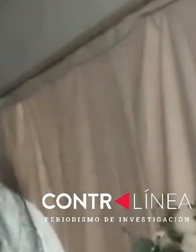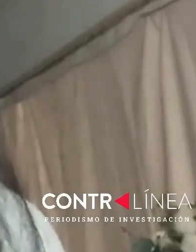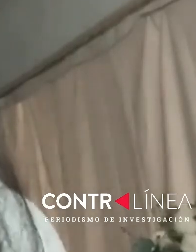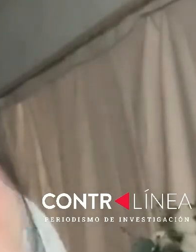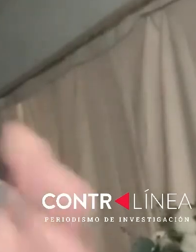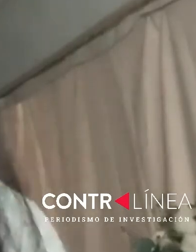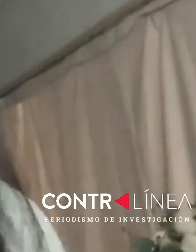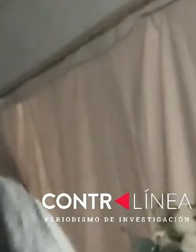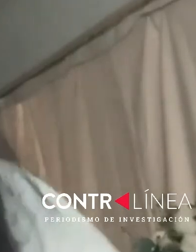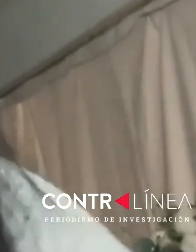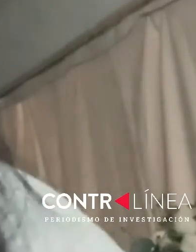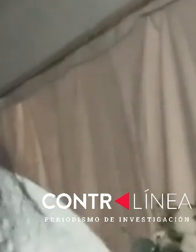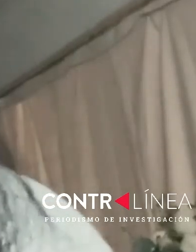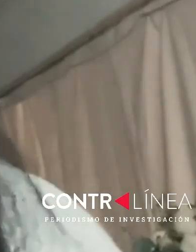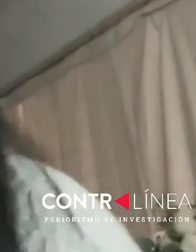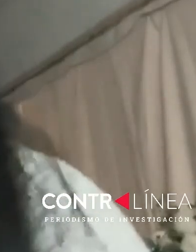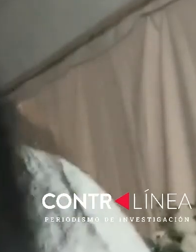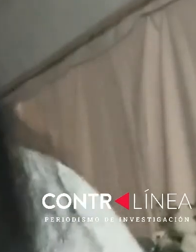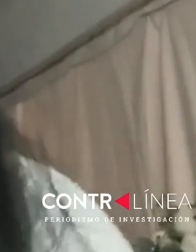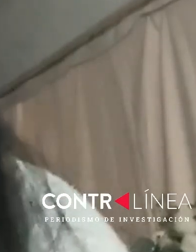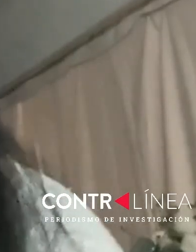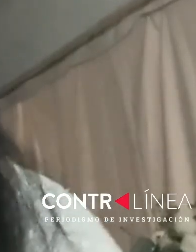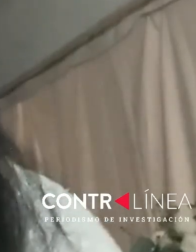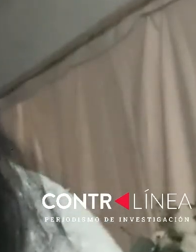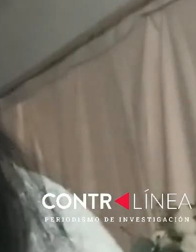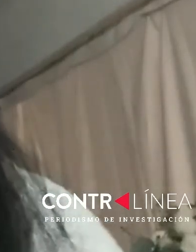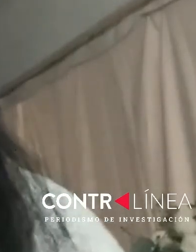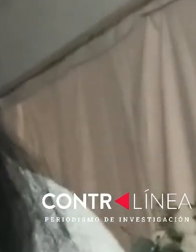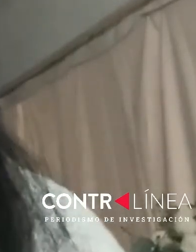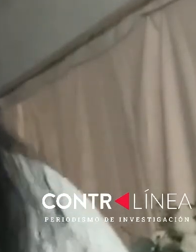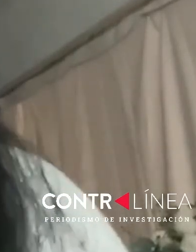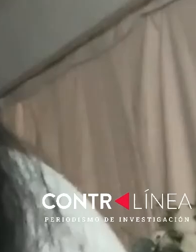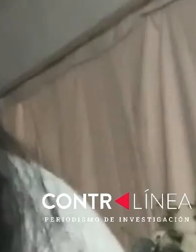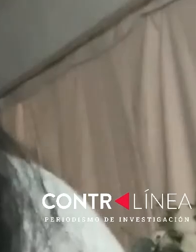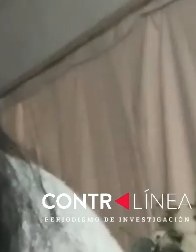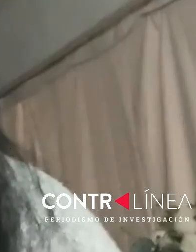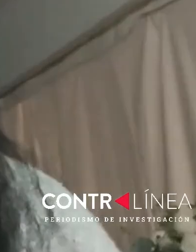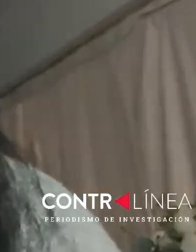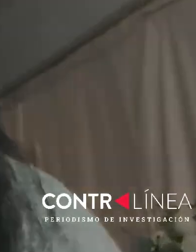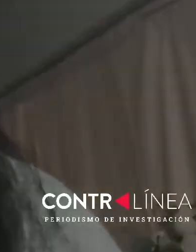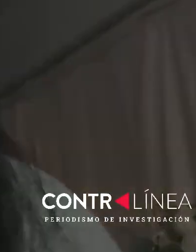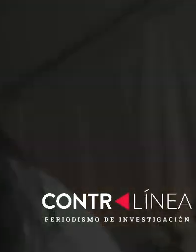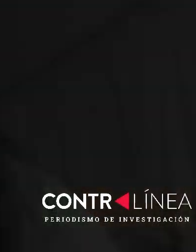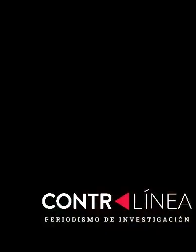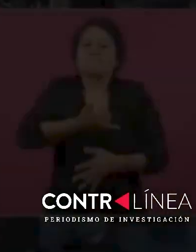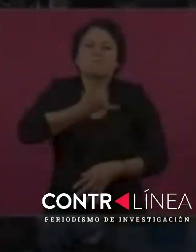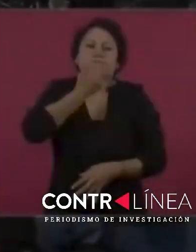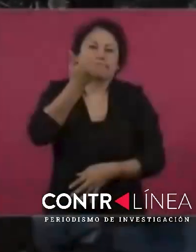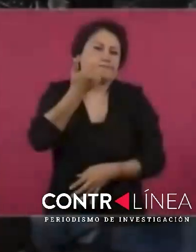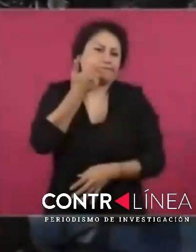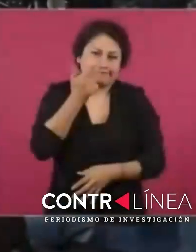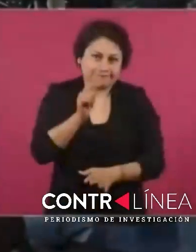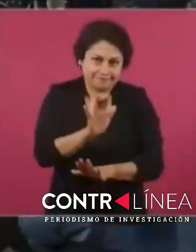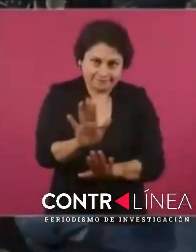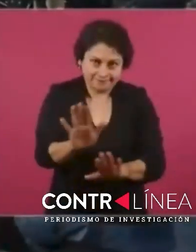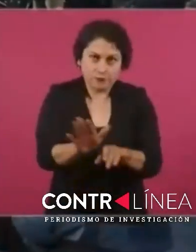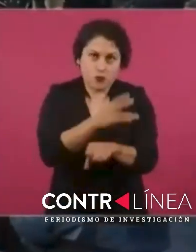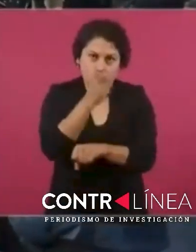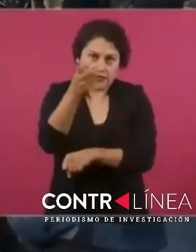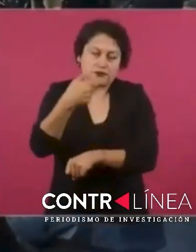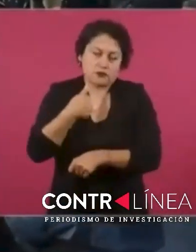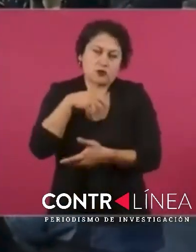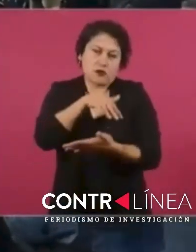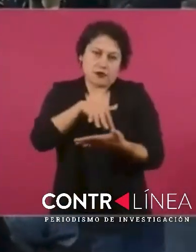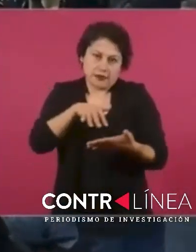concepción de informar es liberar. Esto es lo que presenté el pasado viernes. Escribí. El